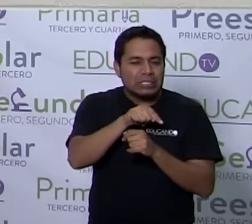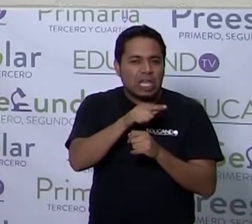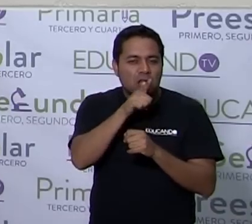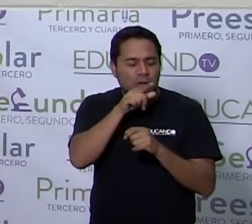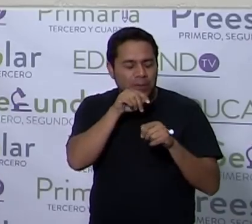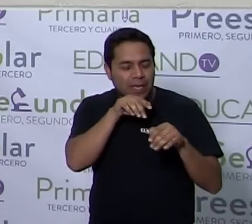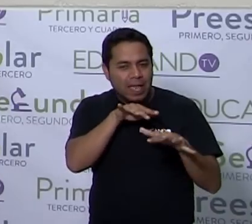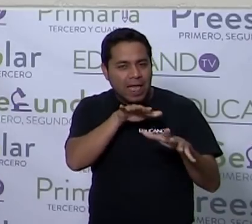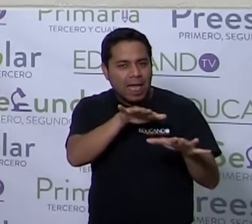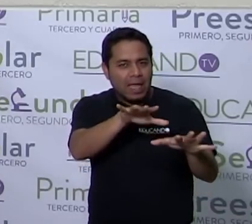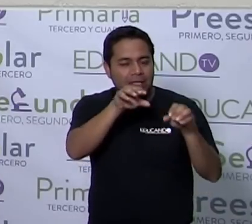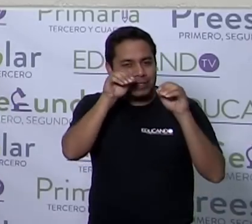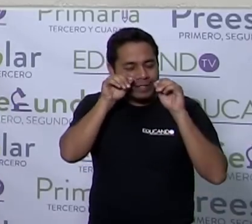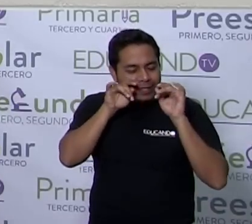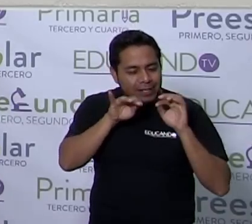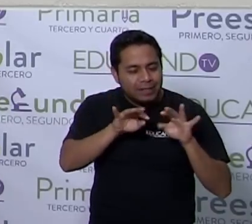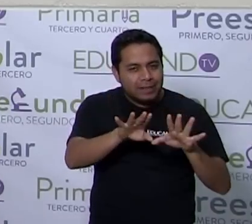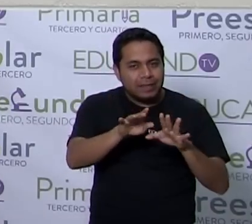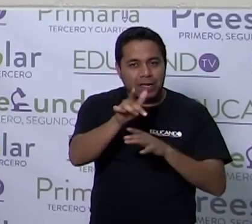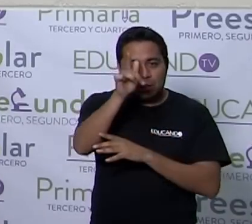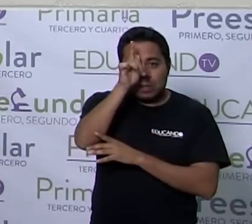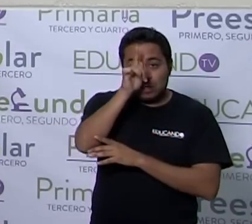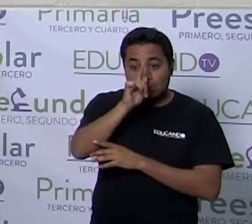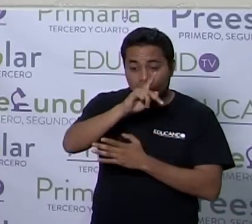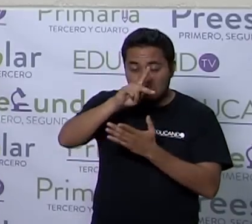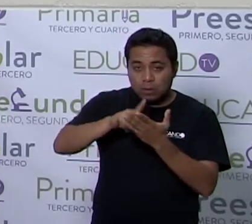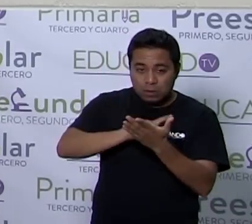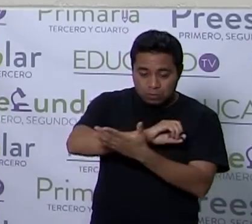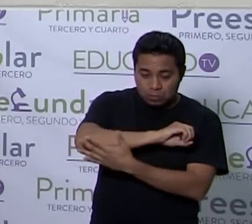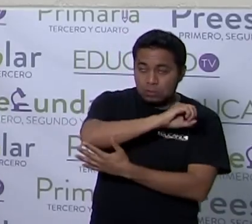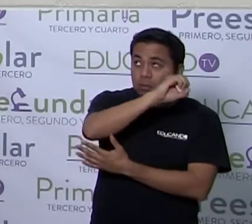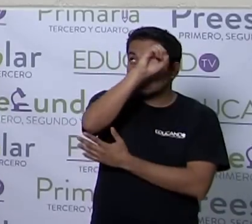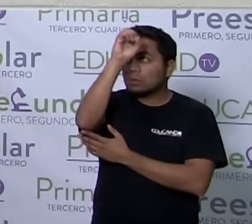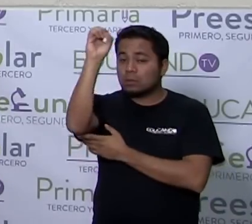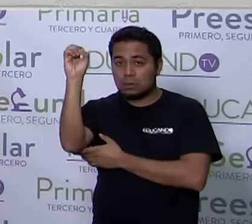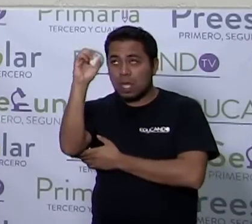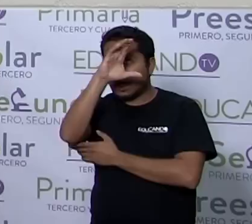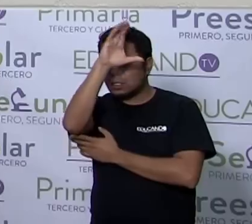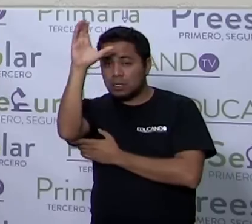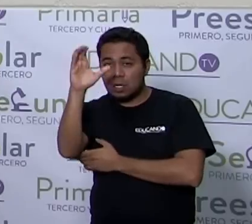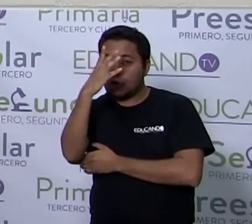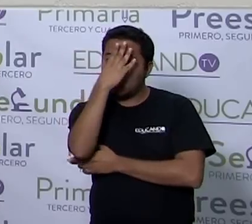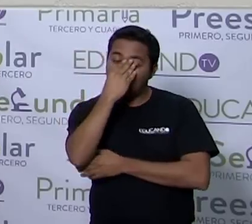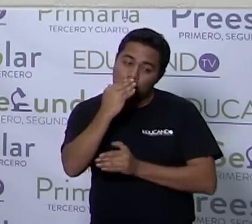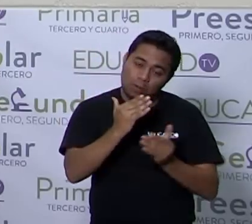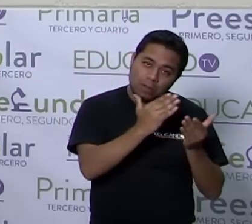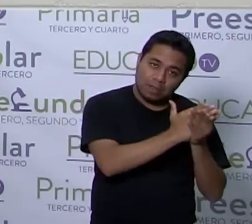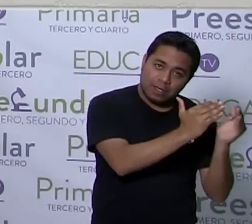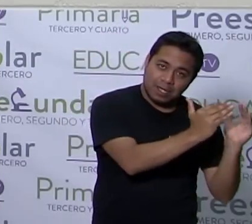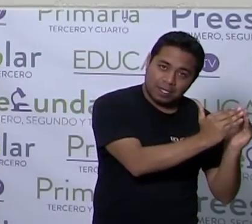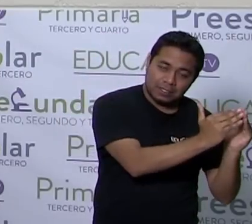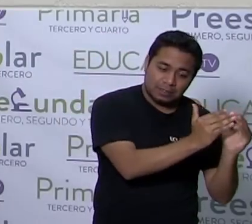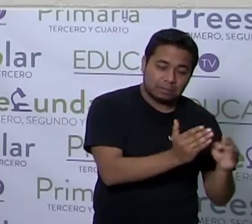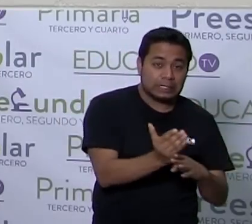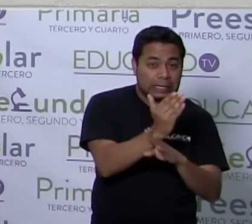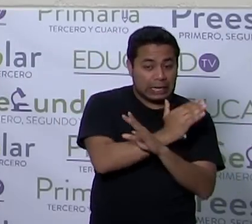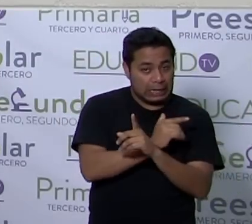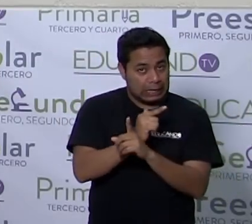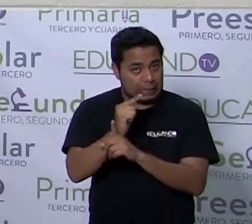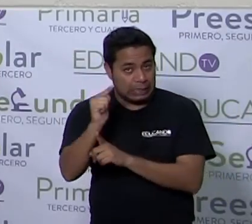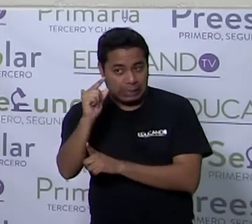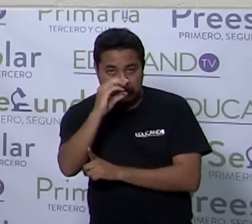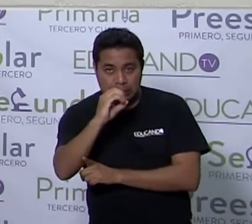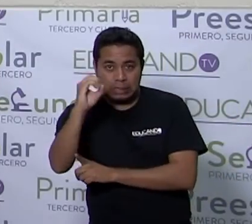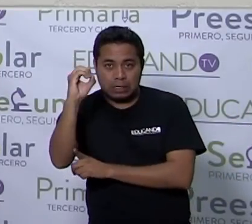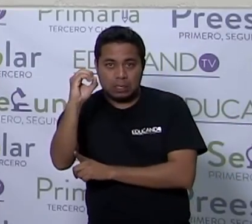la luna tenía que volver al cielo y el lobo a su casa. Antes de irse, la luna